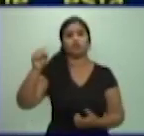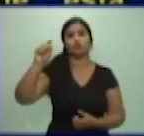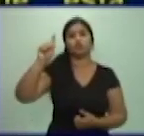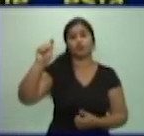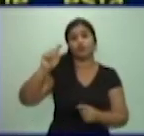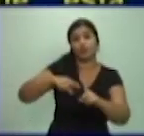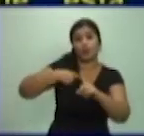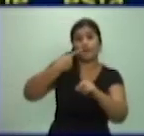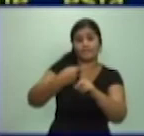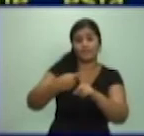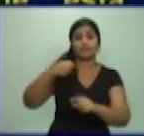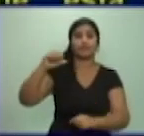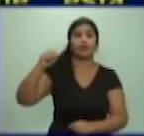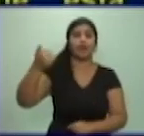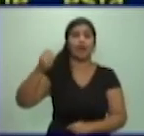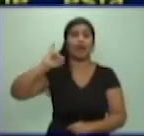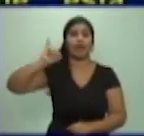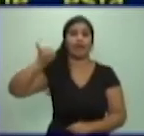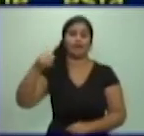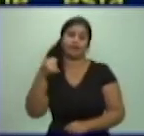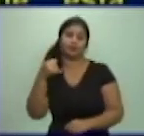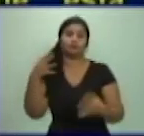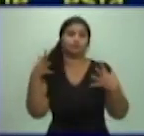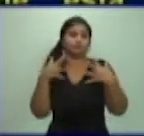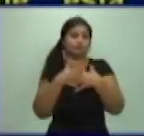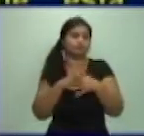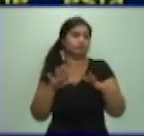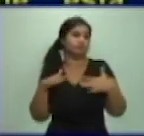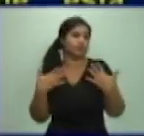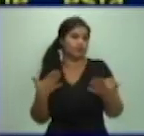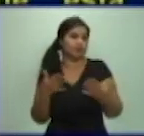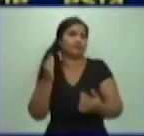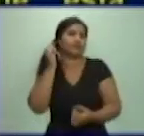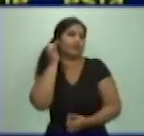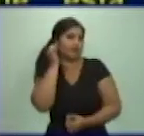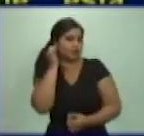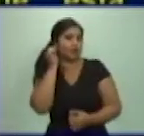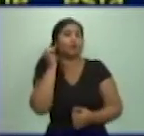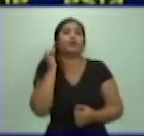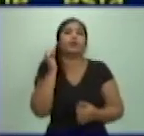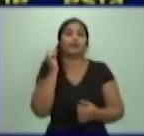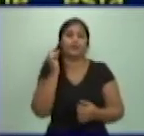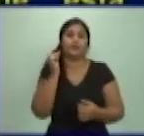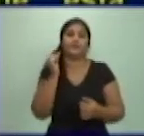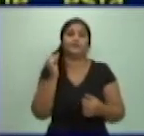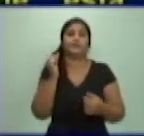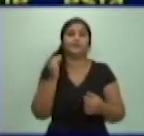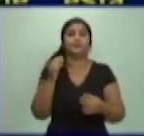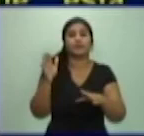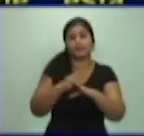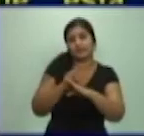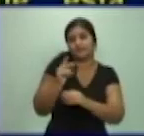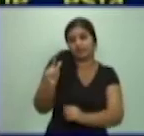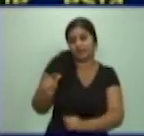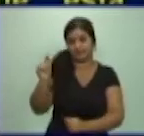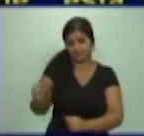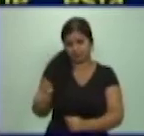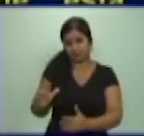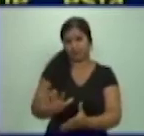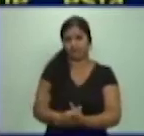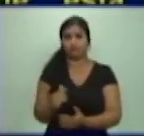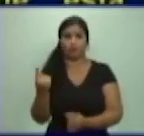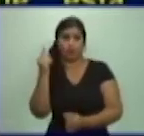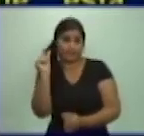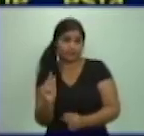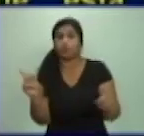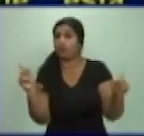cuya concordancia sea género femenino, número plural. Miren de cuántas maneras yo lo puedo preguntar. Fíjense el nivel de complejidad que